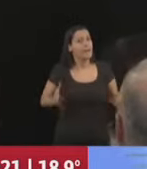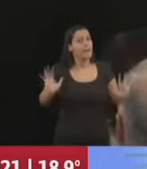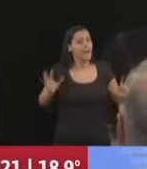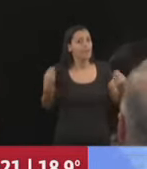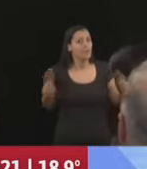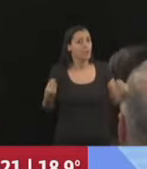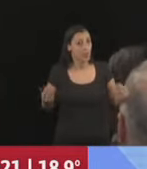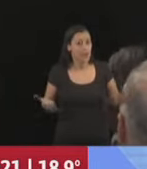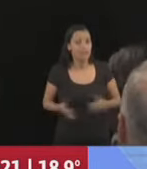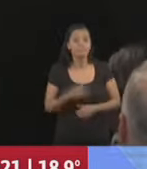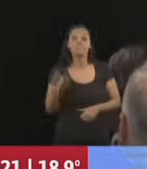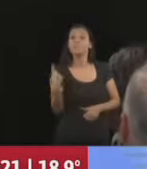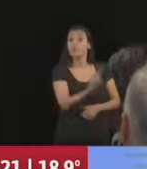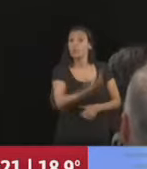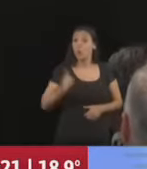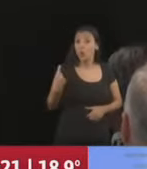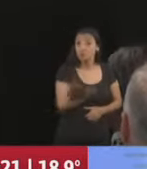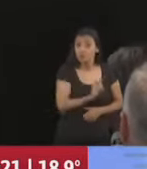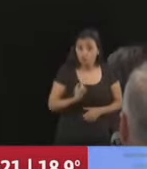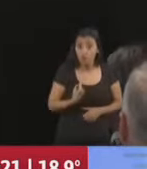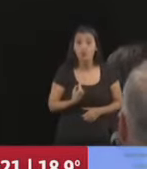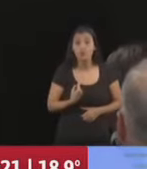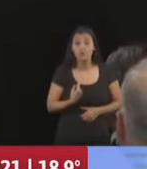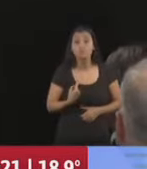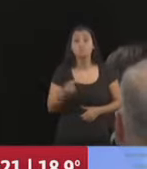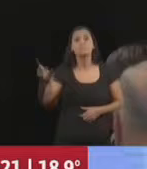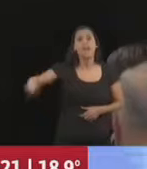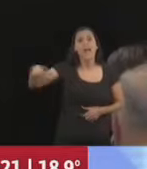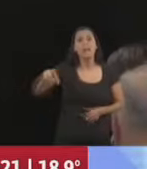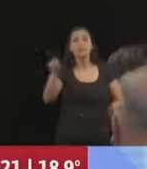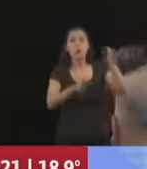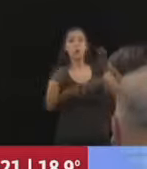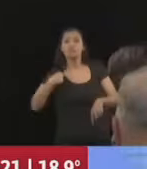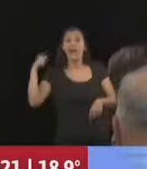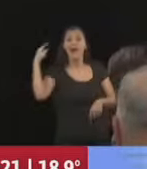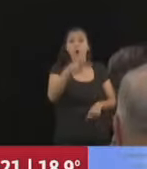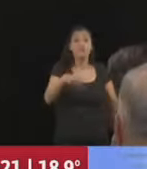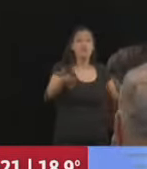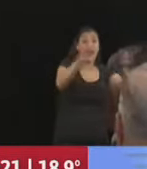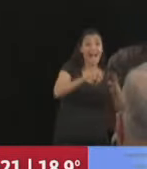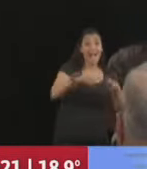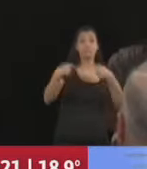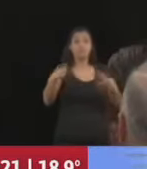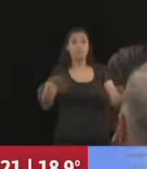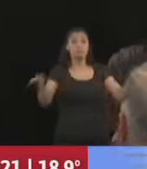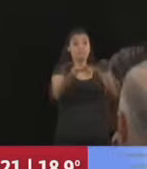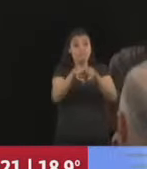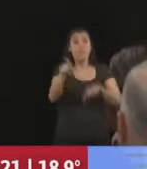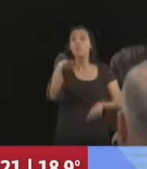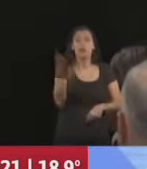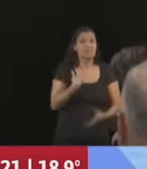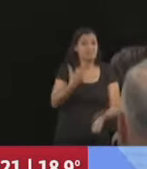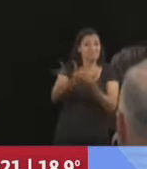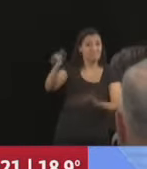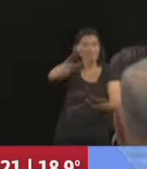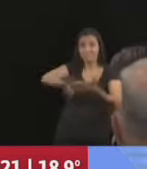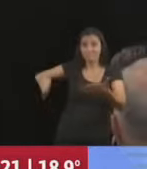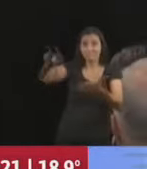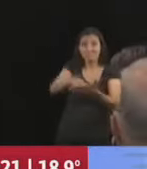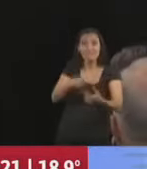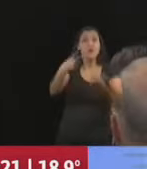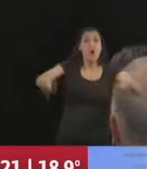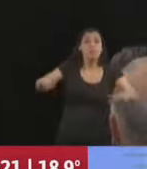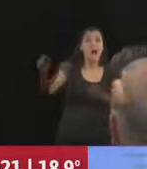parece que lo que falta en el orden nacional de todos, del gobierno y de la oposición, es diálogo,